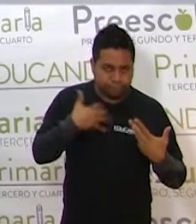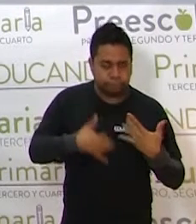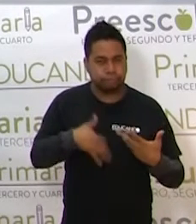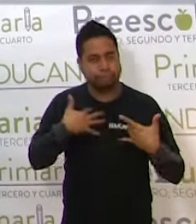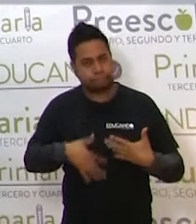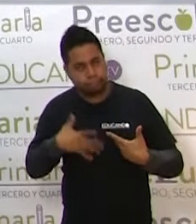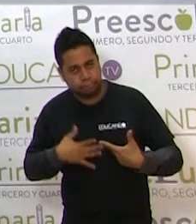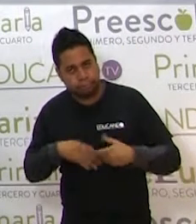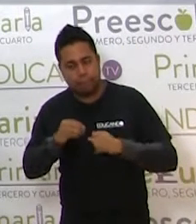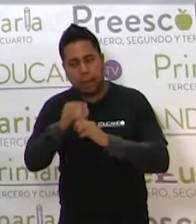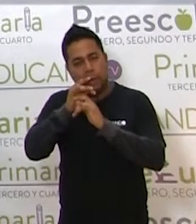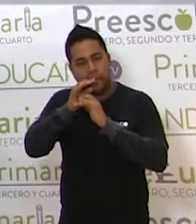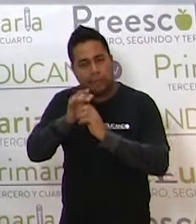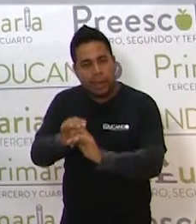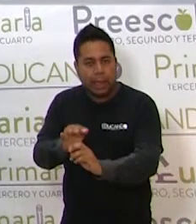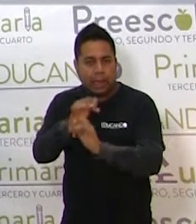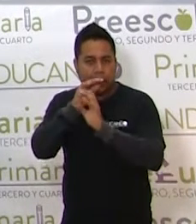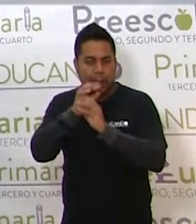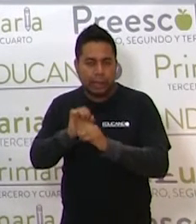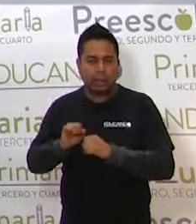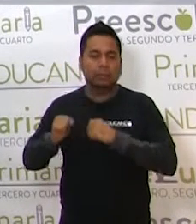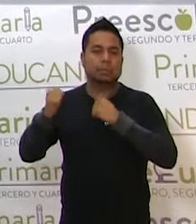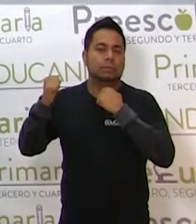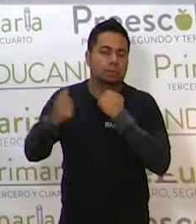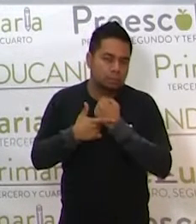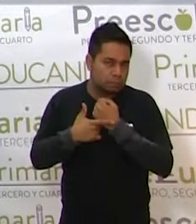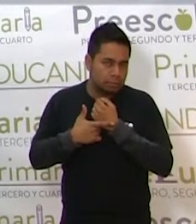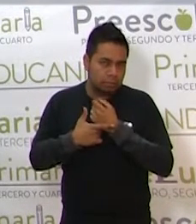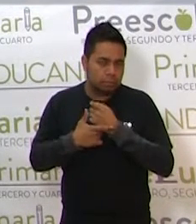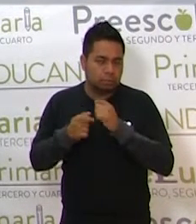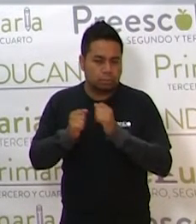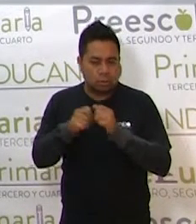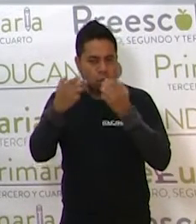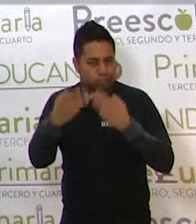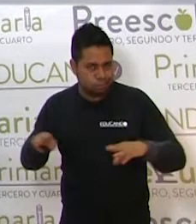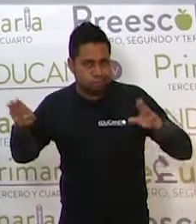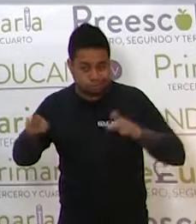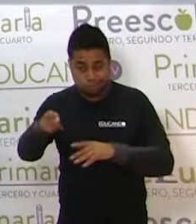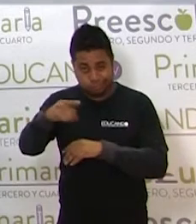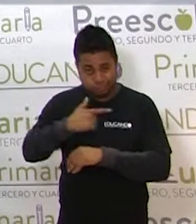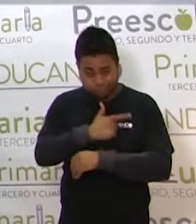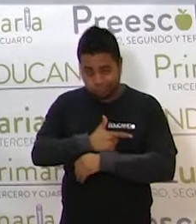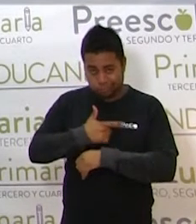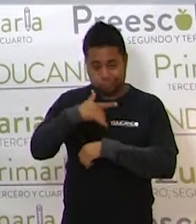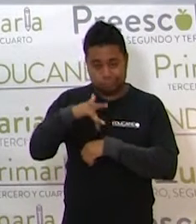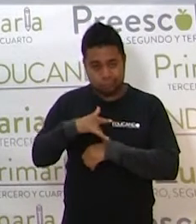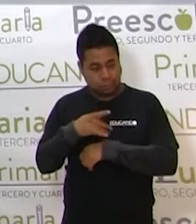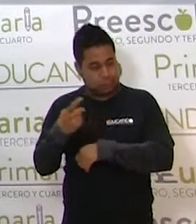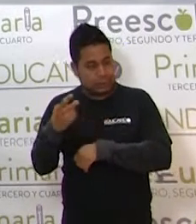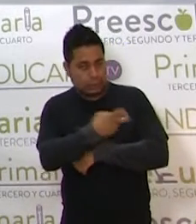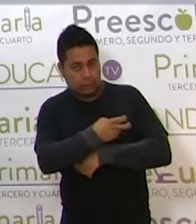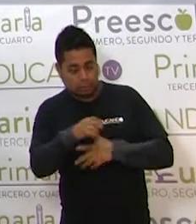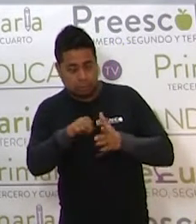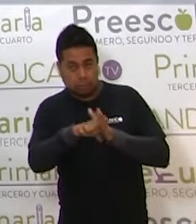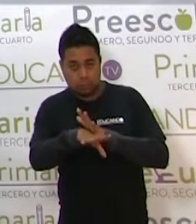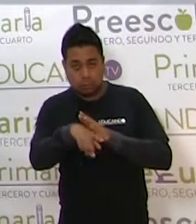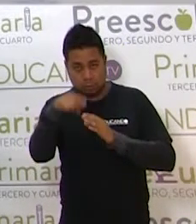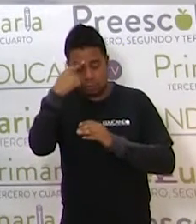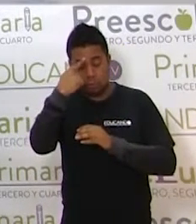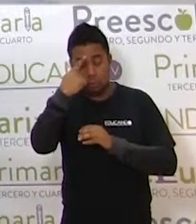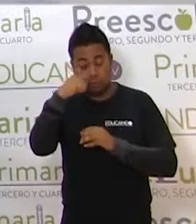una flauta algún instrumento de alguna de alguna banda musical esta parte de la métrica